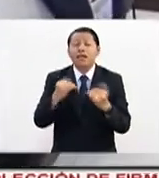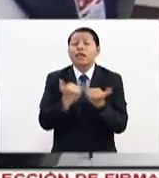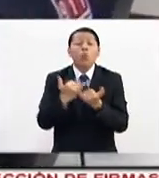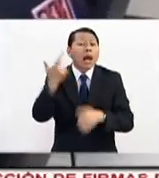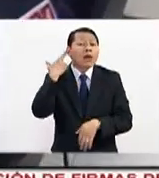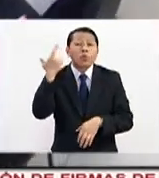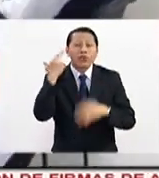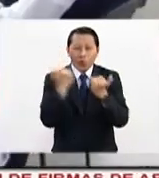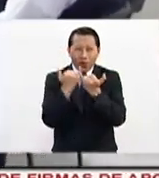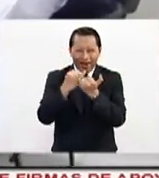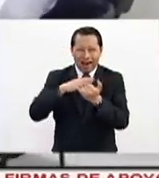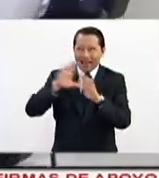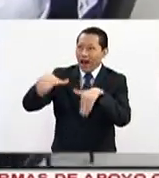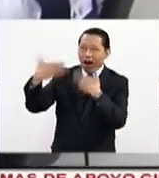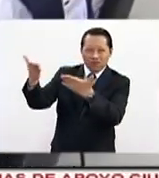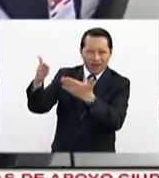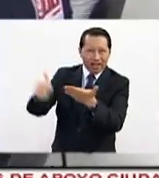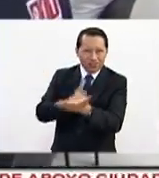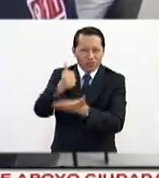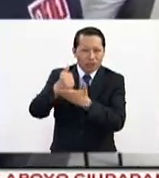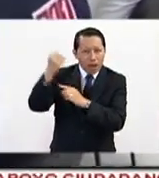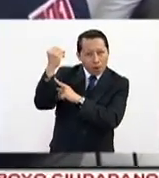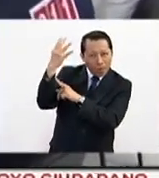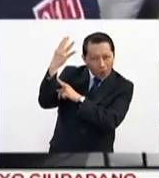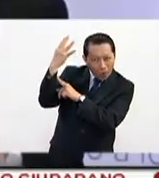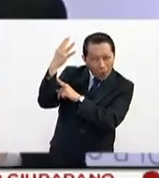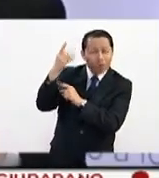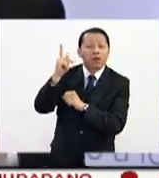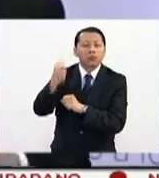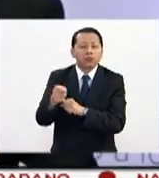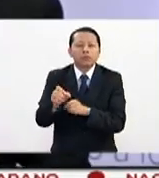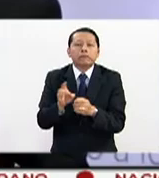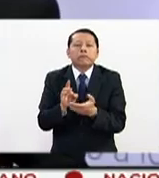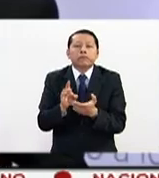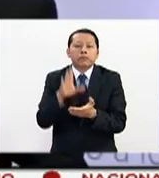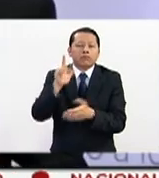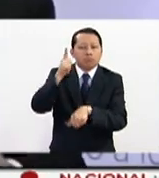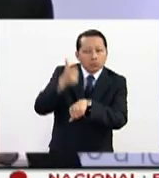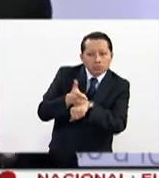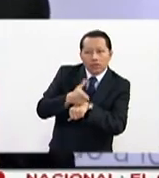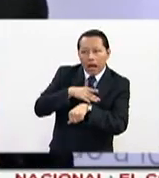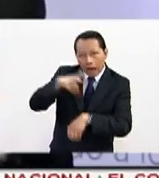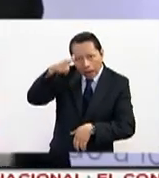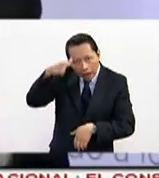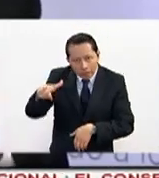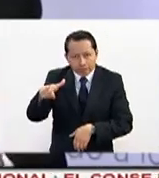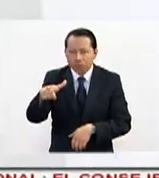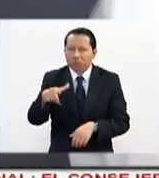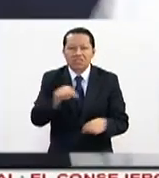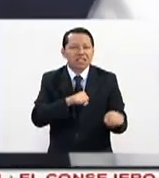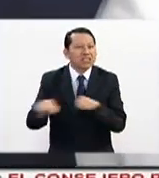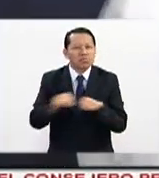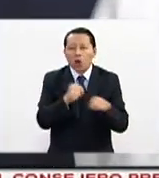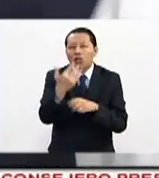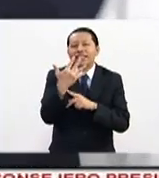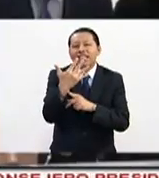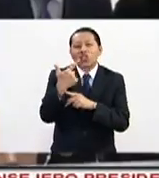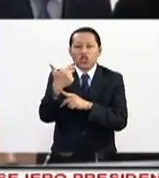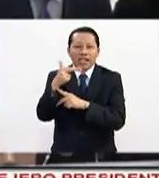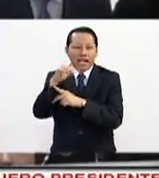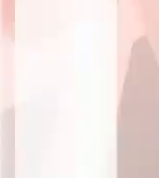similar al de los altavoces instalados en la capital del país, por lo que se activará cuando se detecte un sismo superior a los 5 grados de